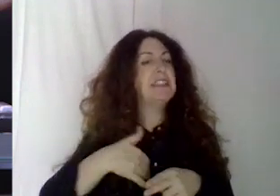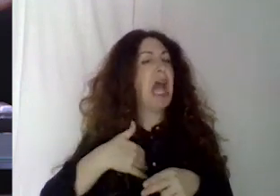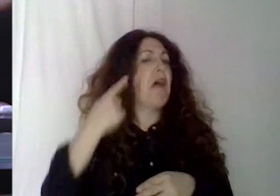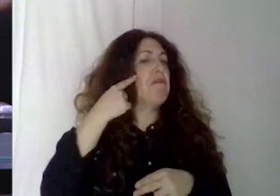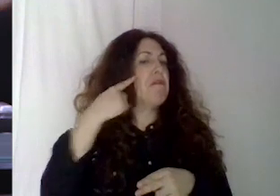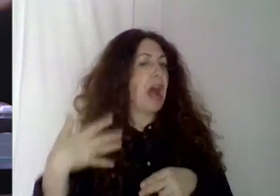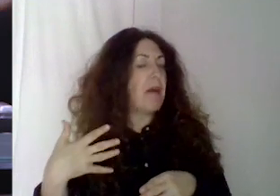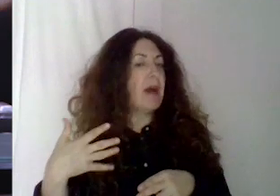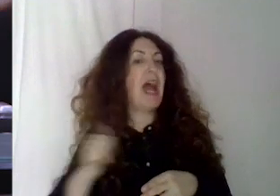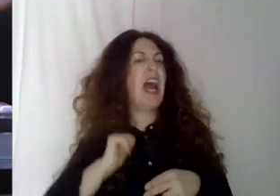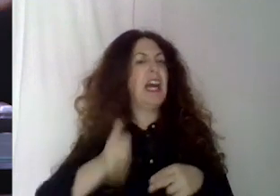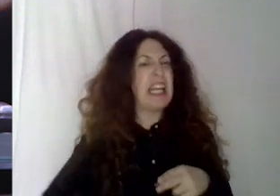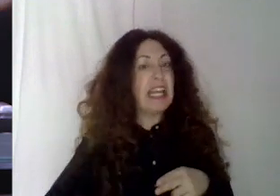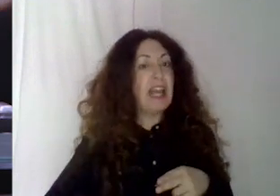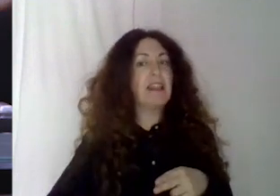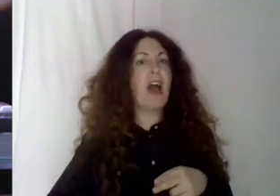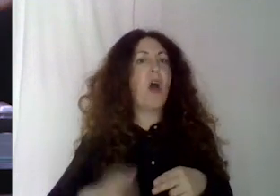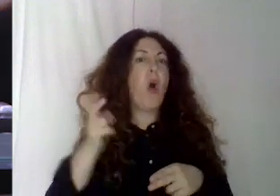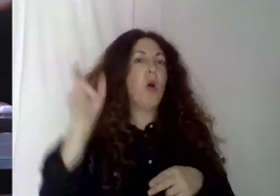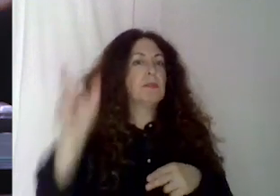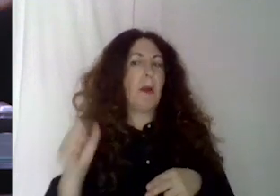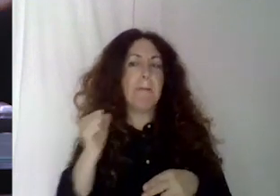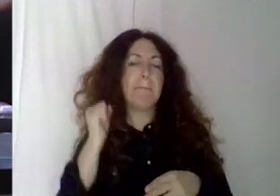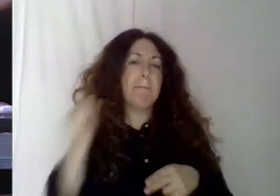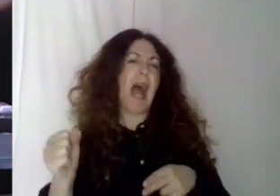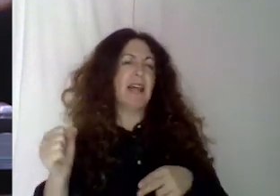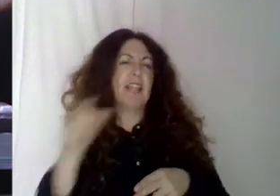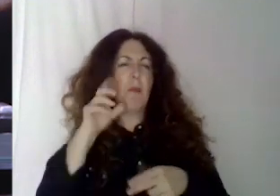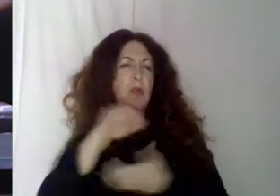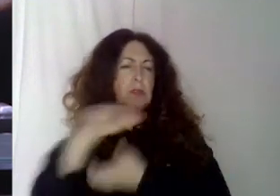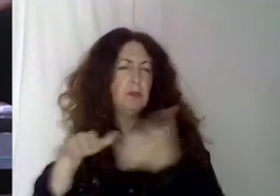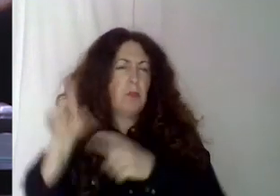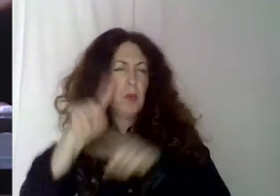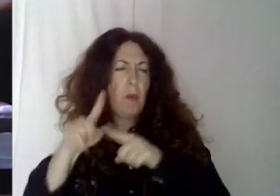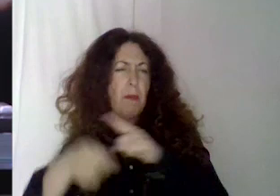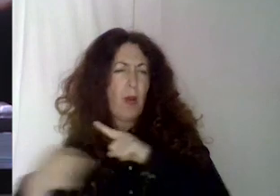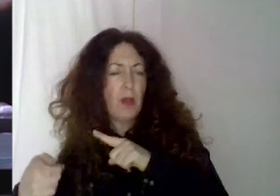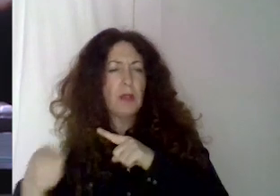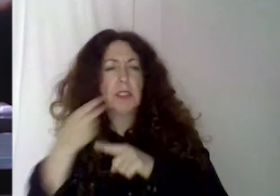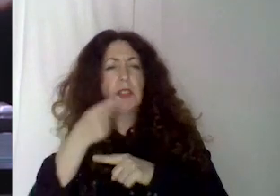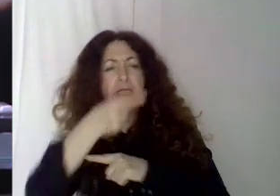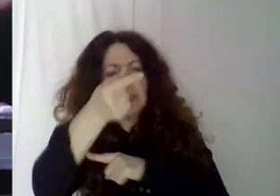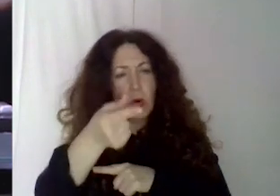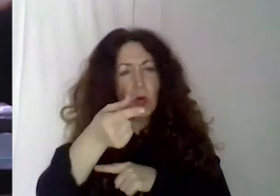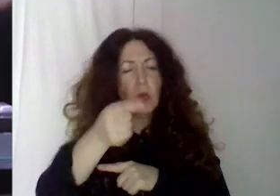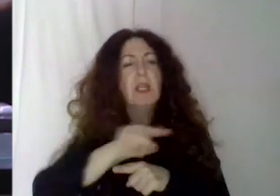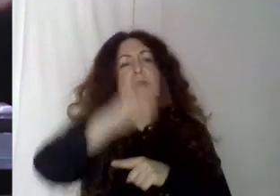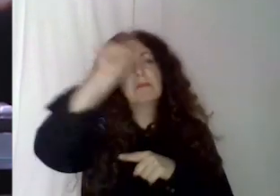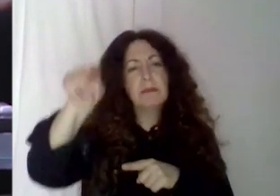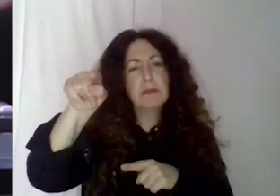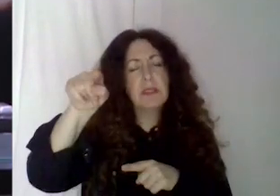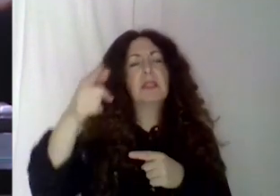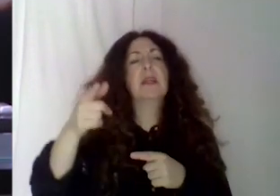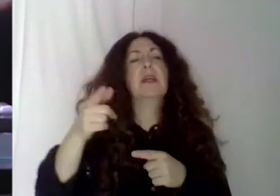duelo a espada. Escapa de la prisión y huye a Sicilia. En Siracusa, de nuevo...